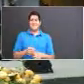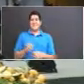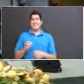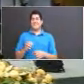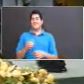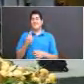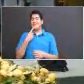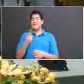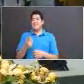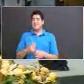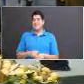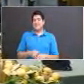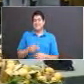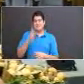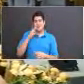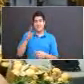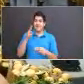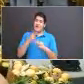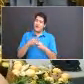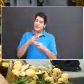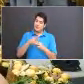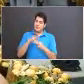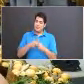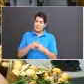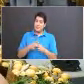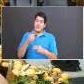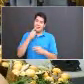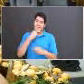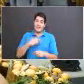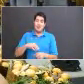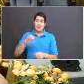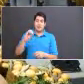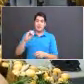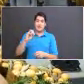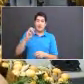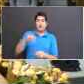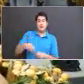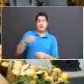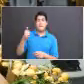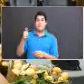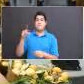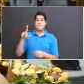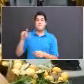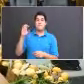Y miren los nombrecitos que le habían puesto a los patojos, hermano. Malón y Quelión.